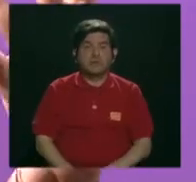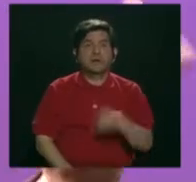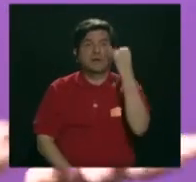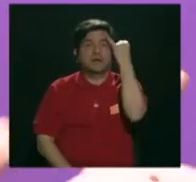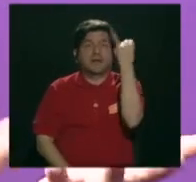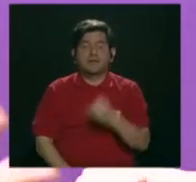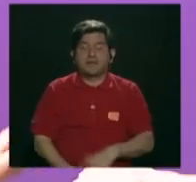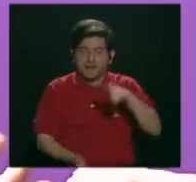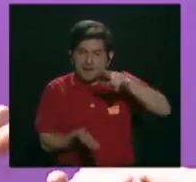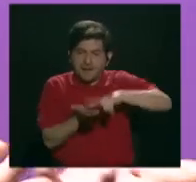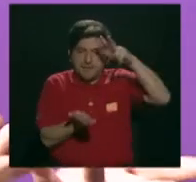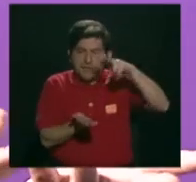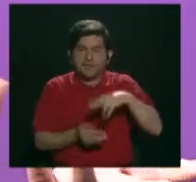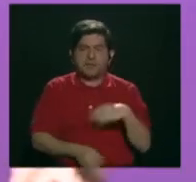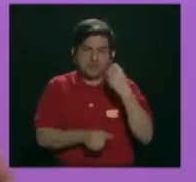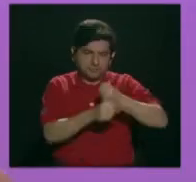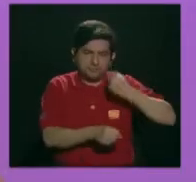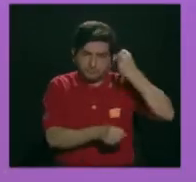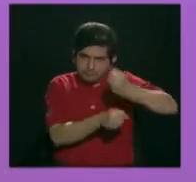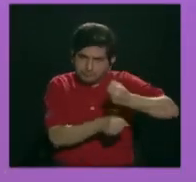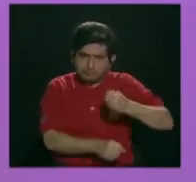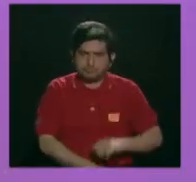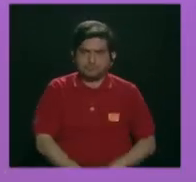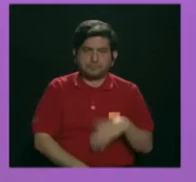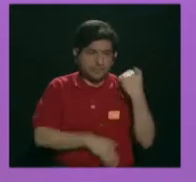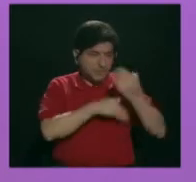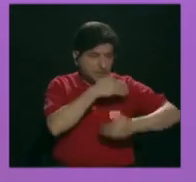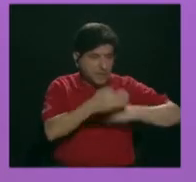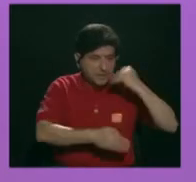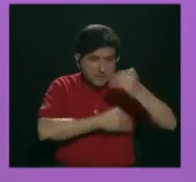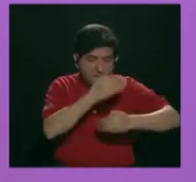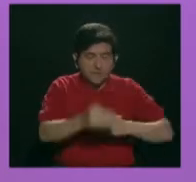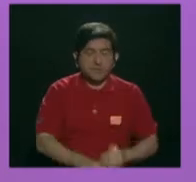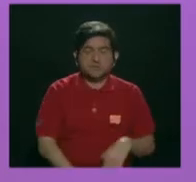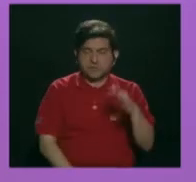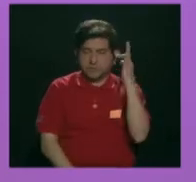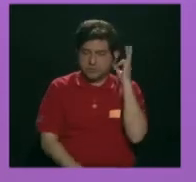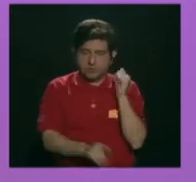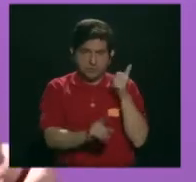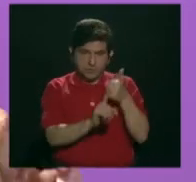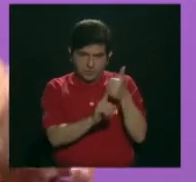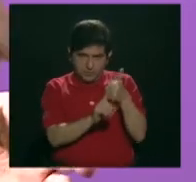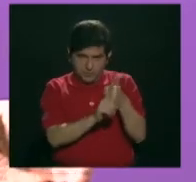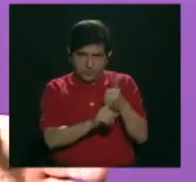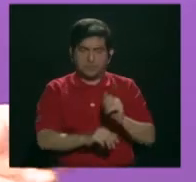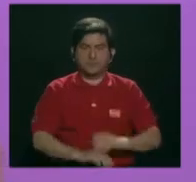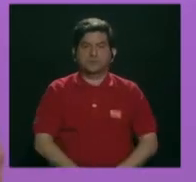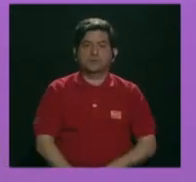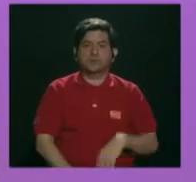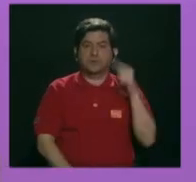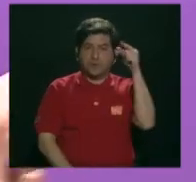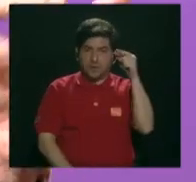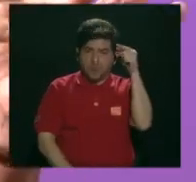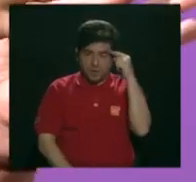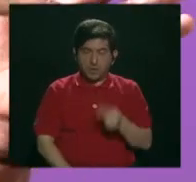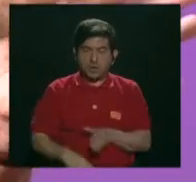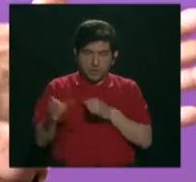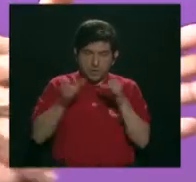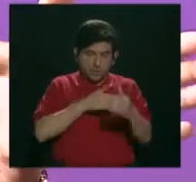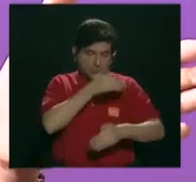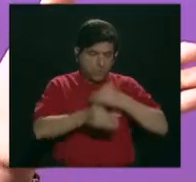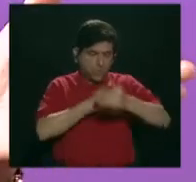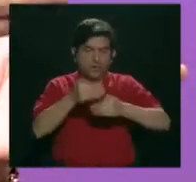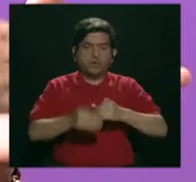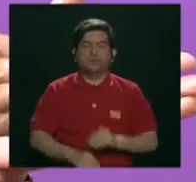una validación de ese quehacer al procesamiento por parte de las mujeres y, por supuesto, la comercialización.